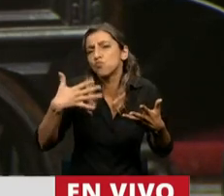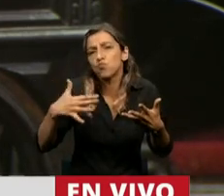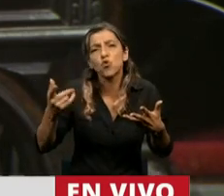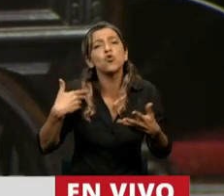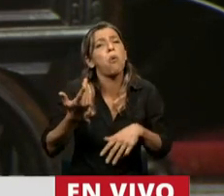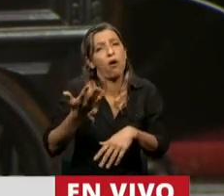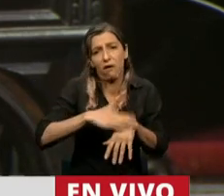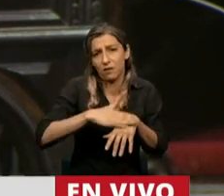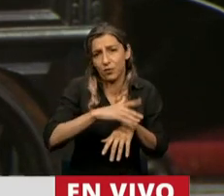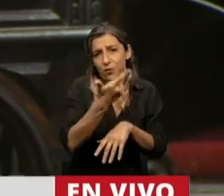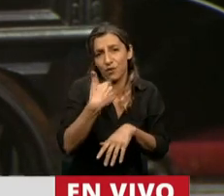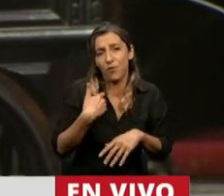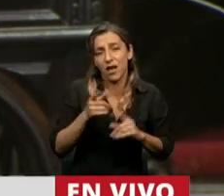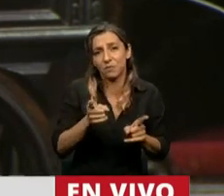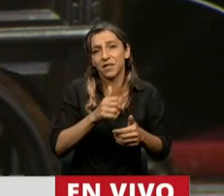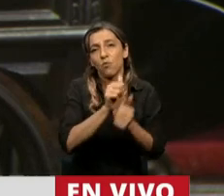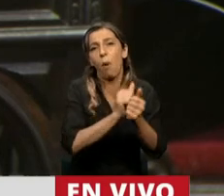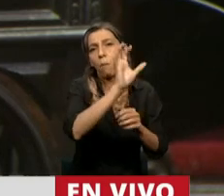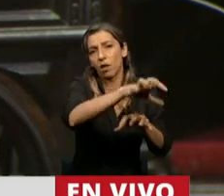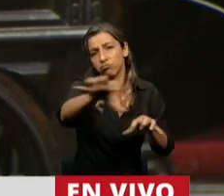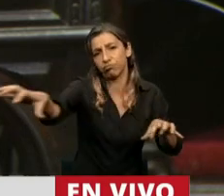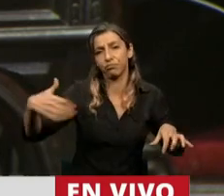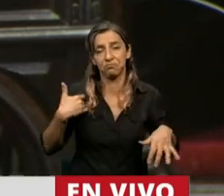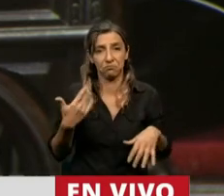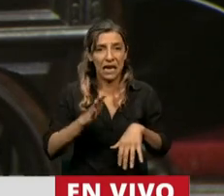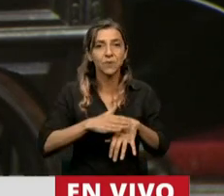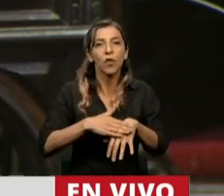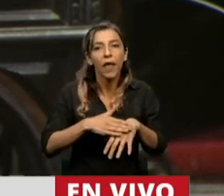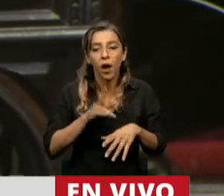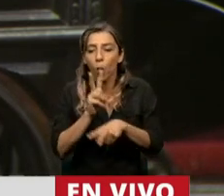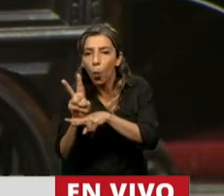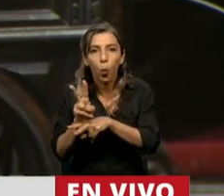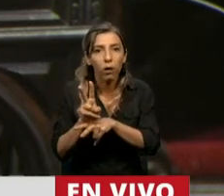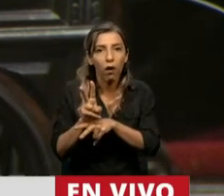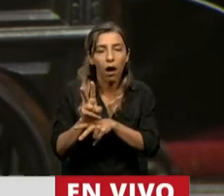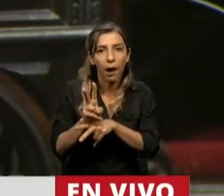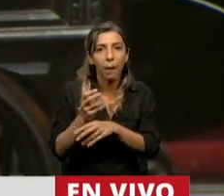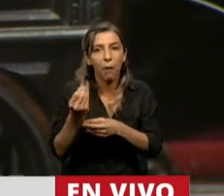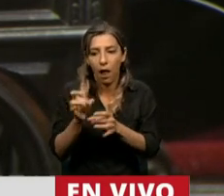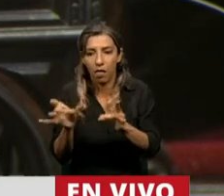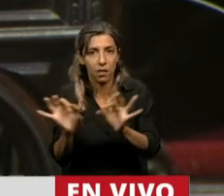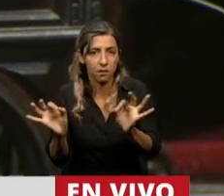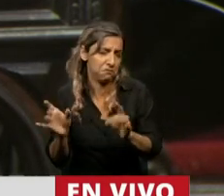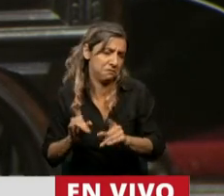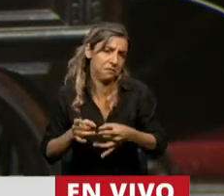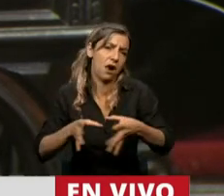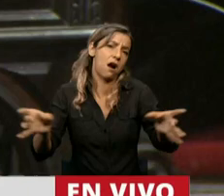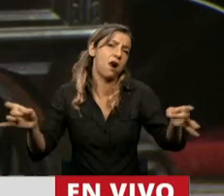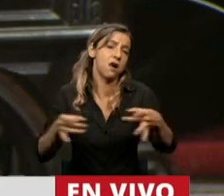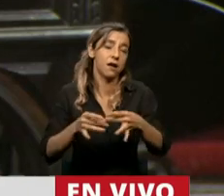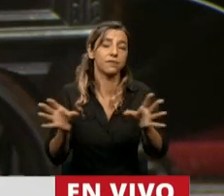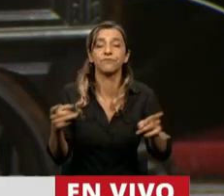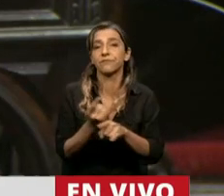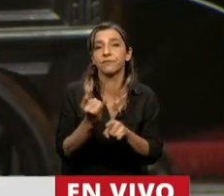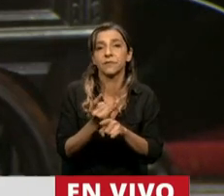muchas veces por irresponsabilidad de los grandes empresarios, que siempre tienen algún margen